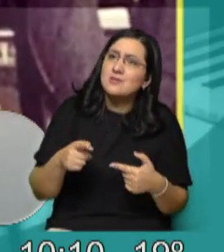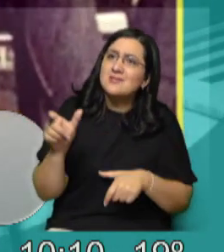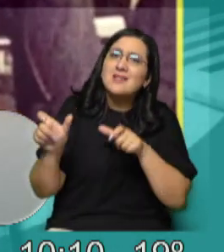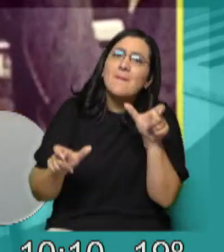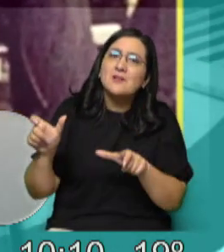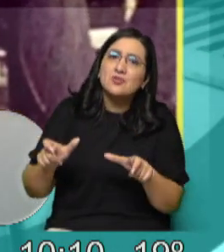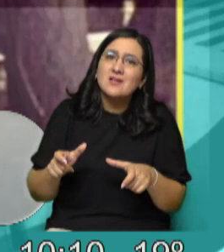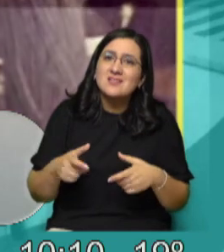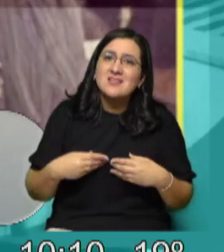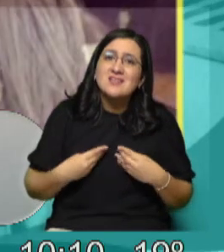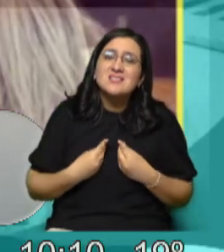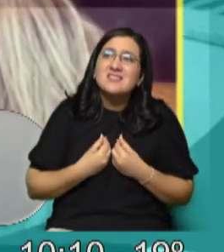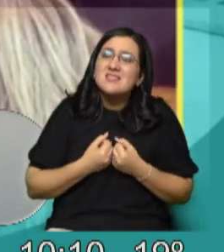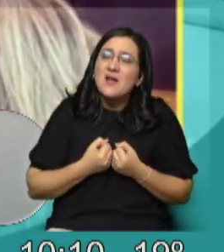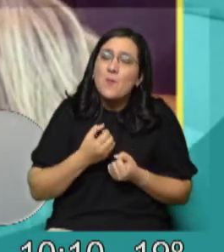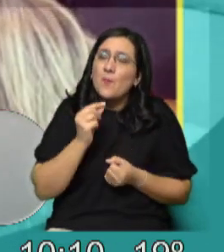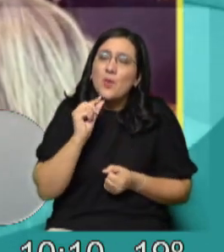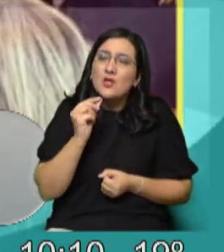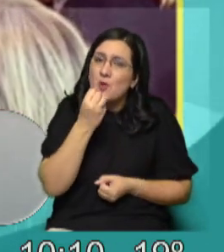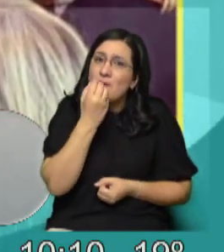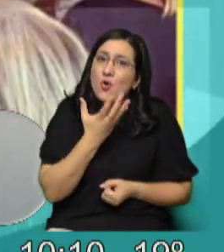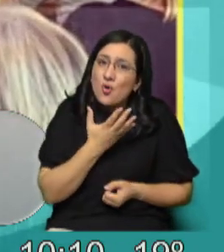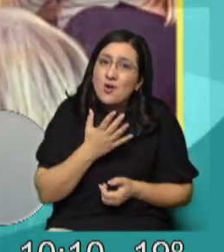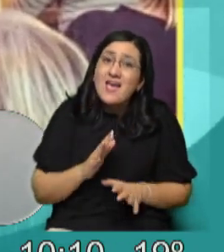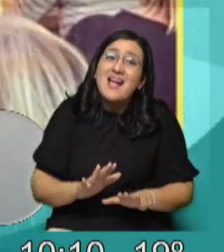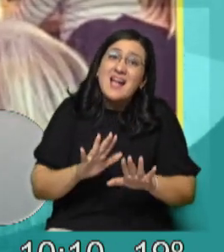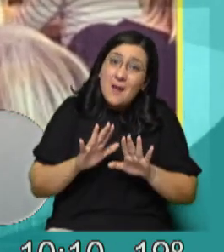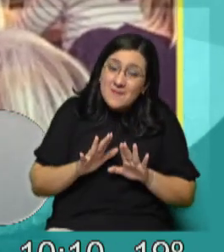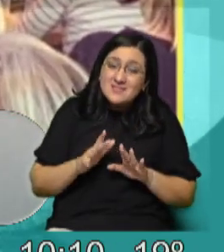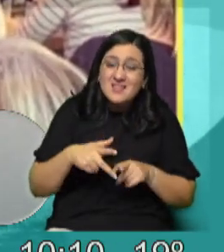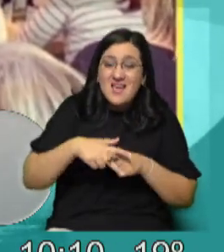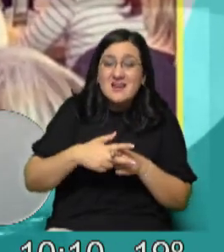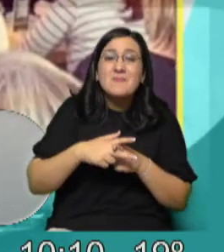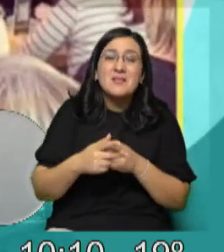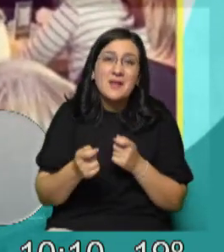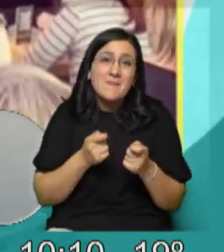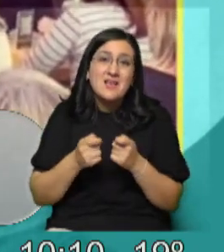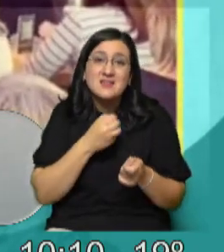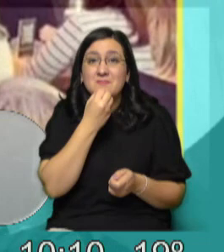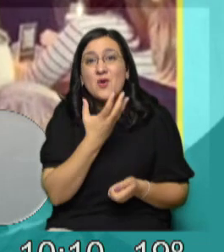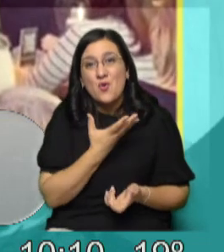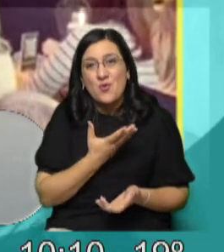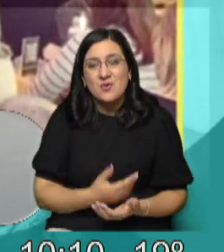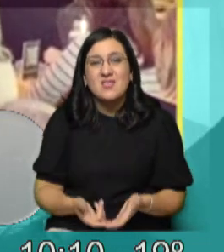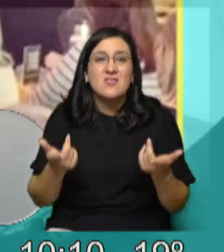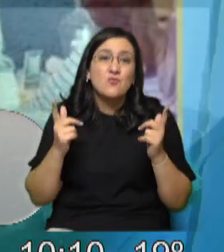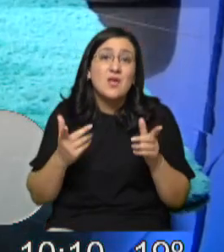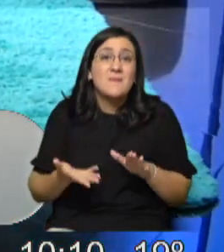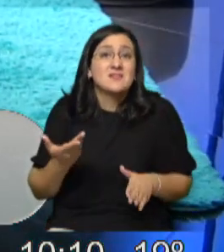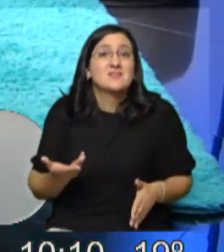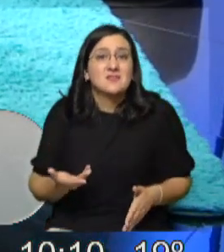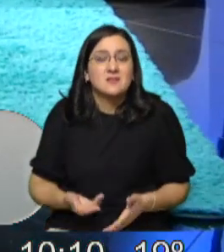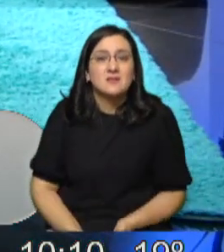gente estuviera un poquito más, si supiera algunas cosas, capaz que se podría manejar un poco mejor y vivir un poco mejor. Pero a